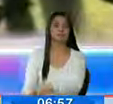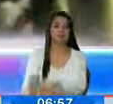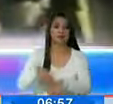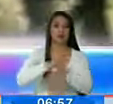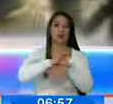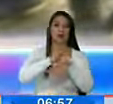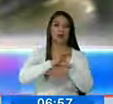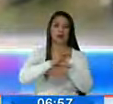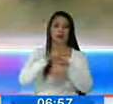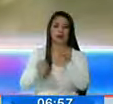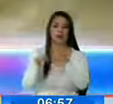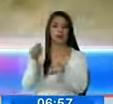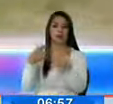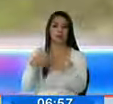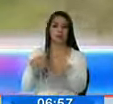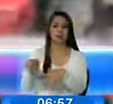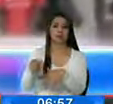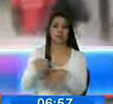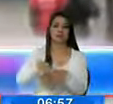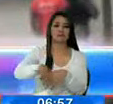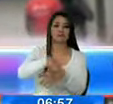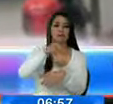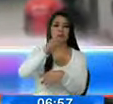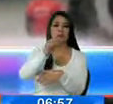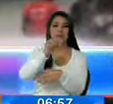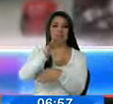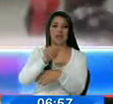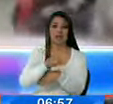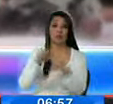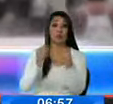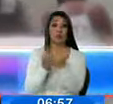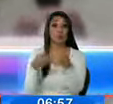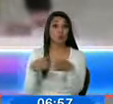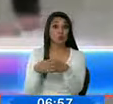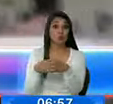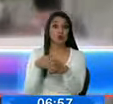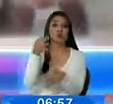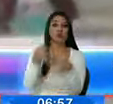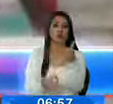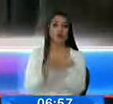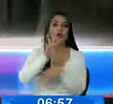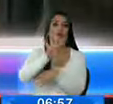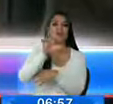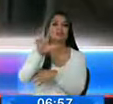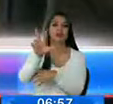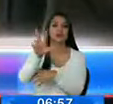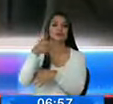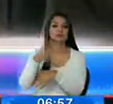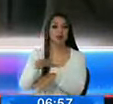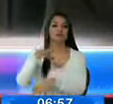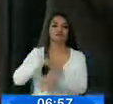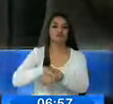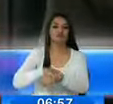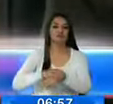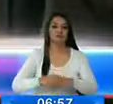país, específicamente en Mataje, ya que son 43 miembros de esta organización detenidos.